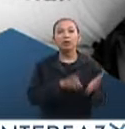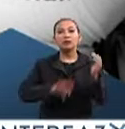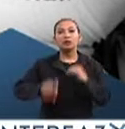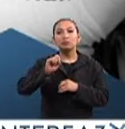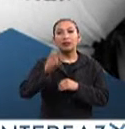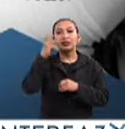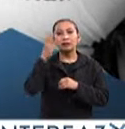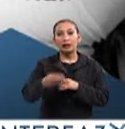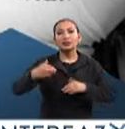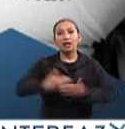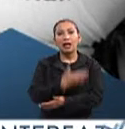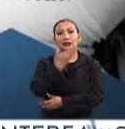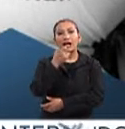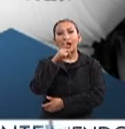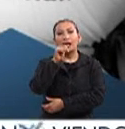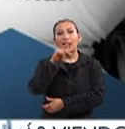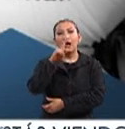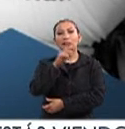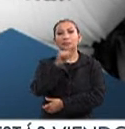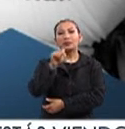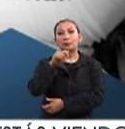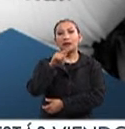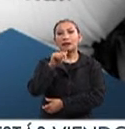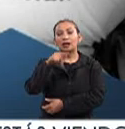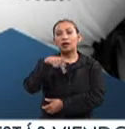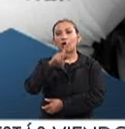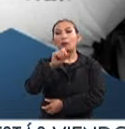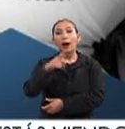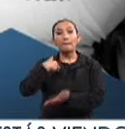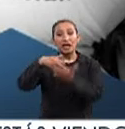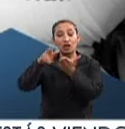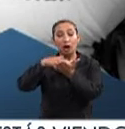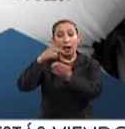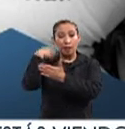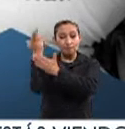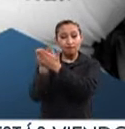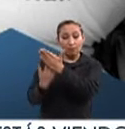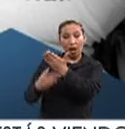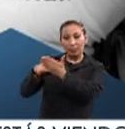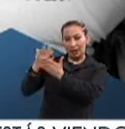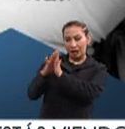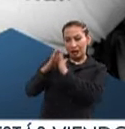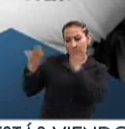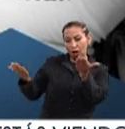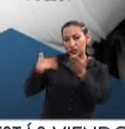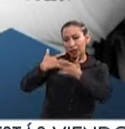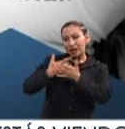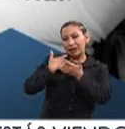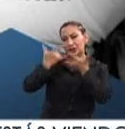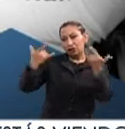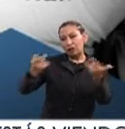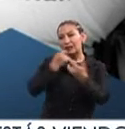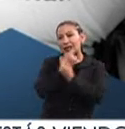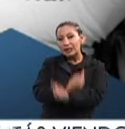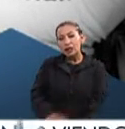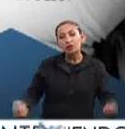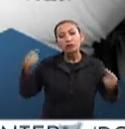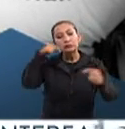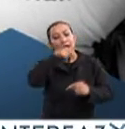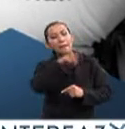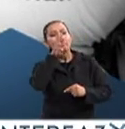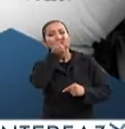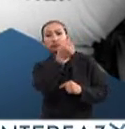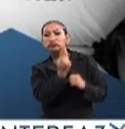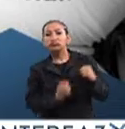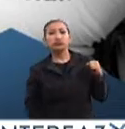En 1923 nace Elena Smatlikova, pintora e ilustradora de novelas y cuentos infantiles, considerada